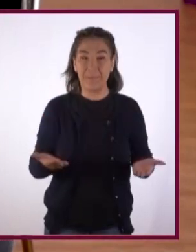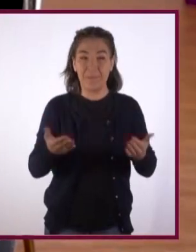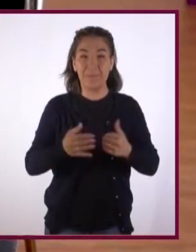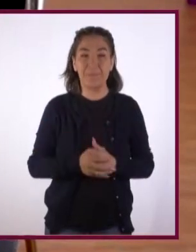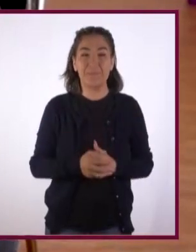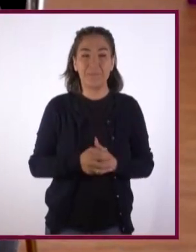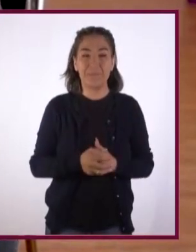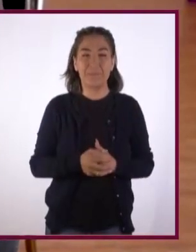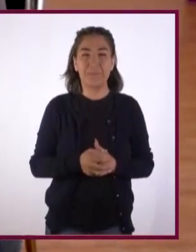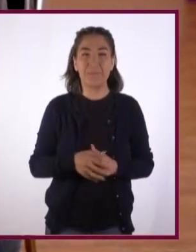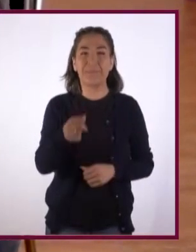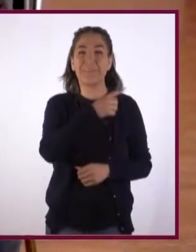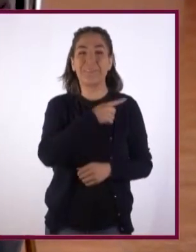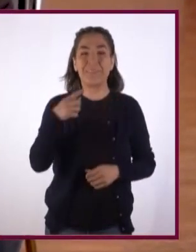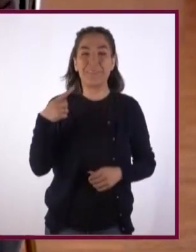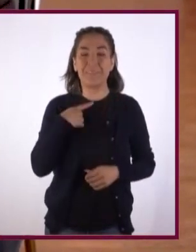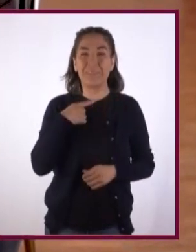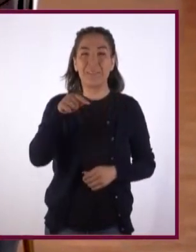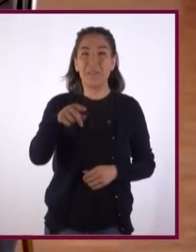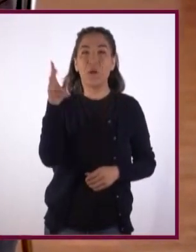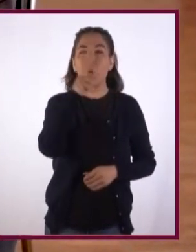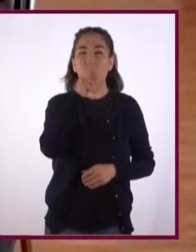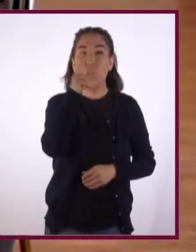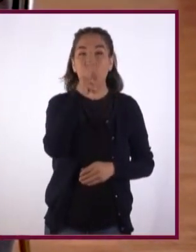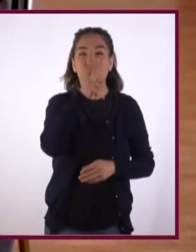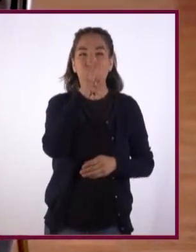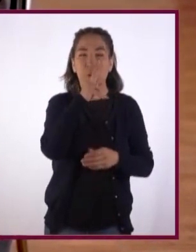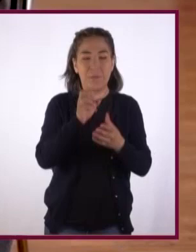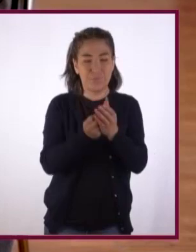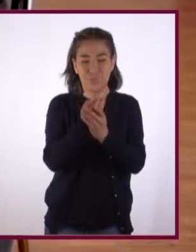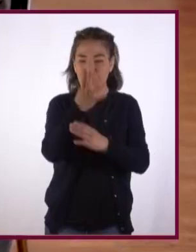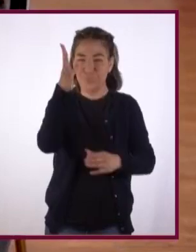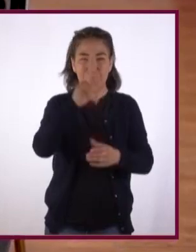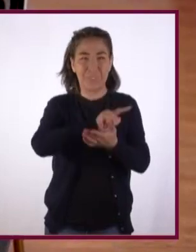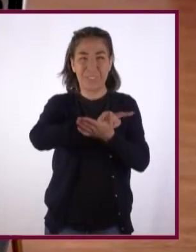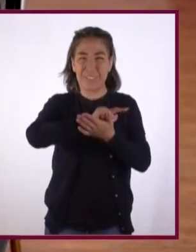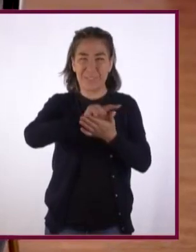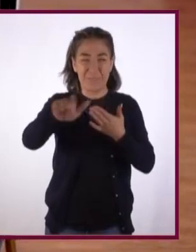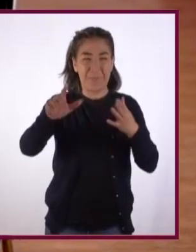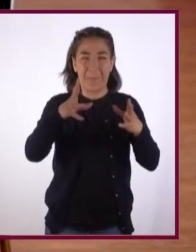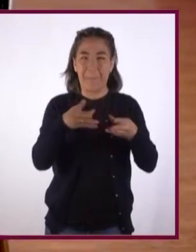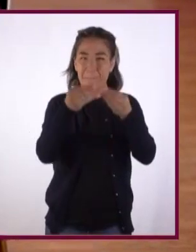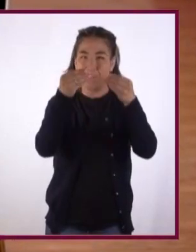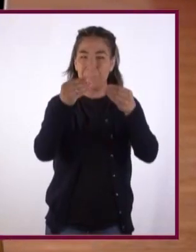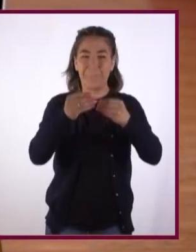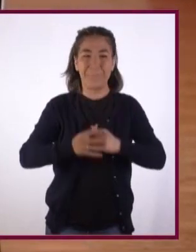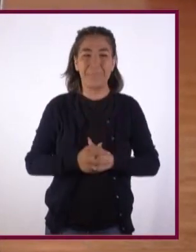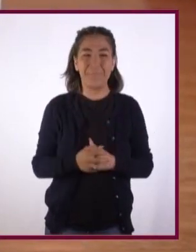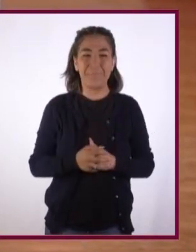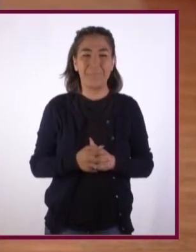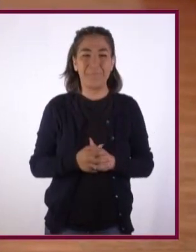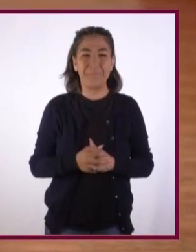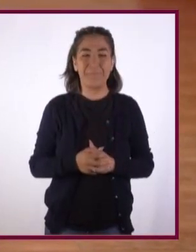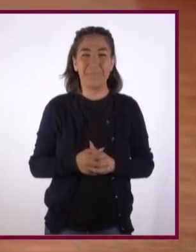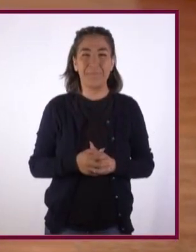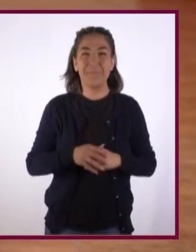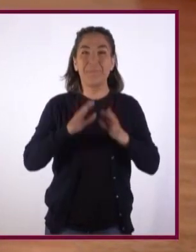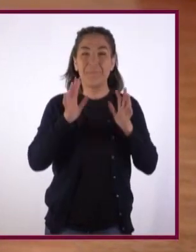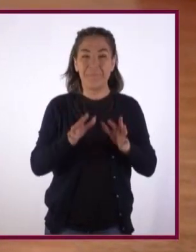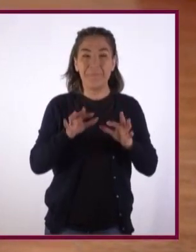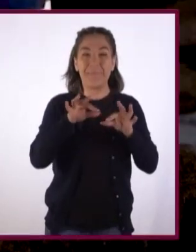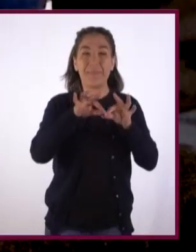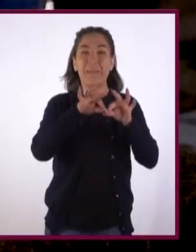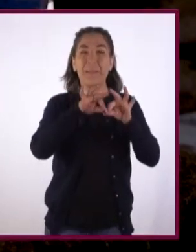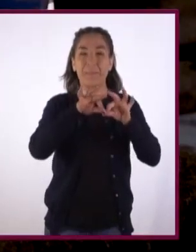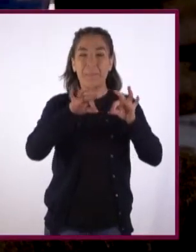Ahora vamos a procurar sacar todo el aire posible para que quede hermética, ¿va? Entonces voy a